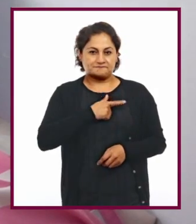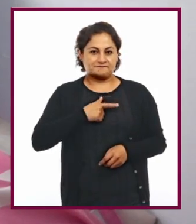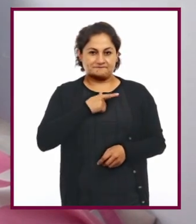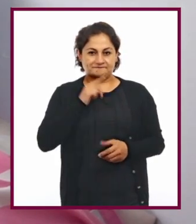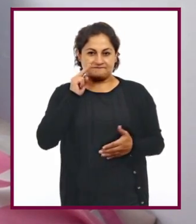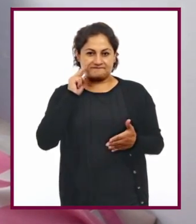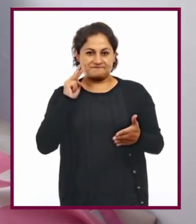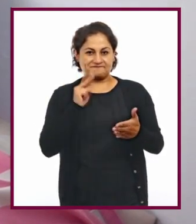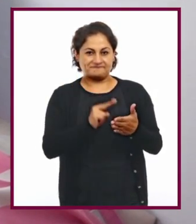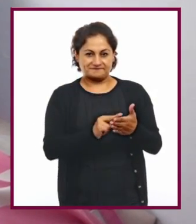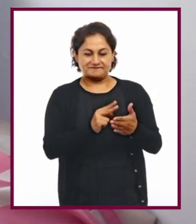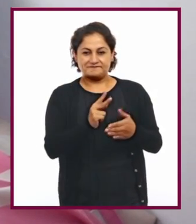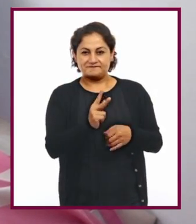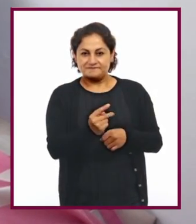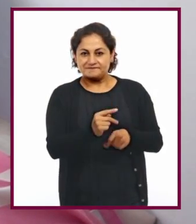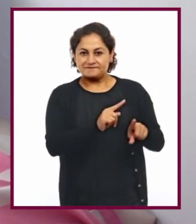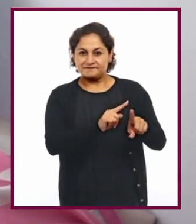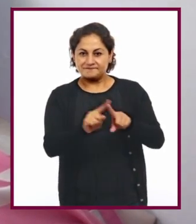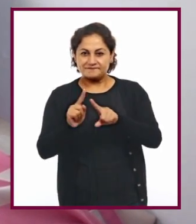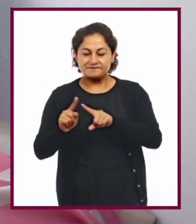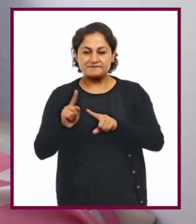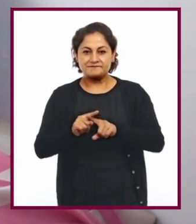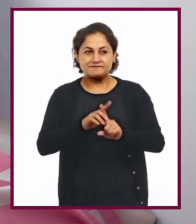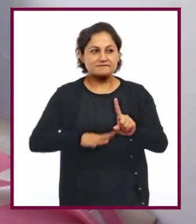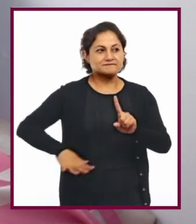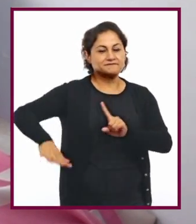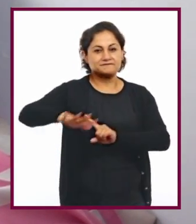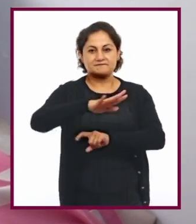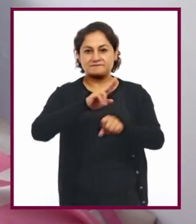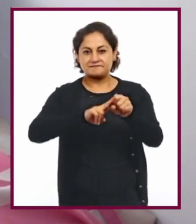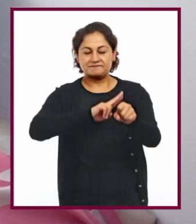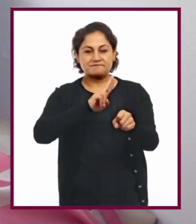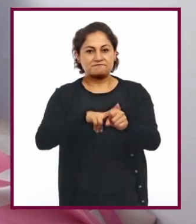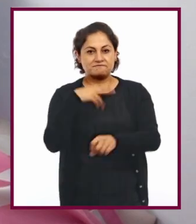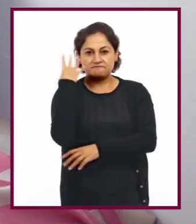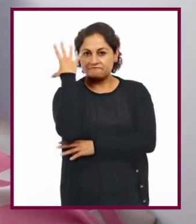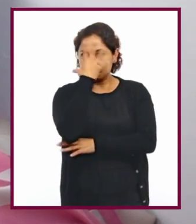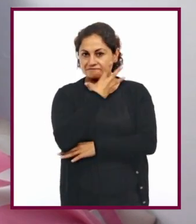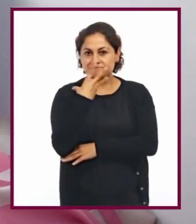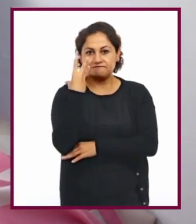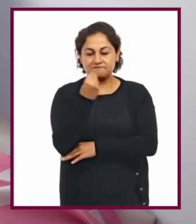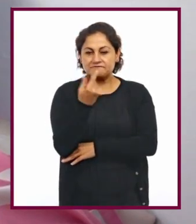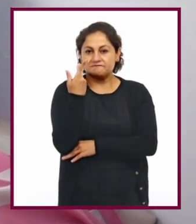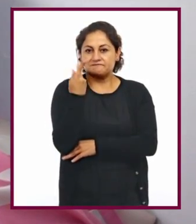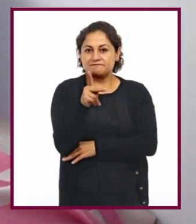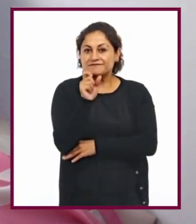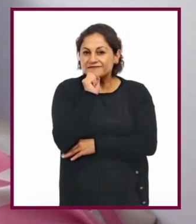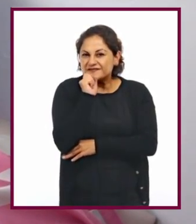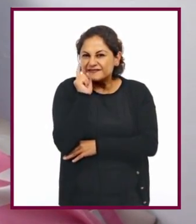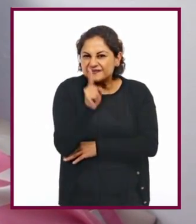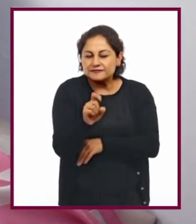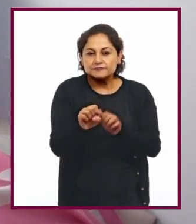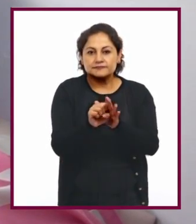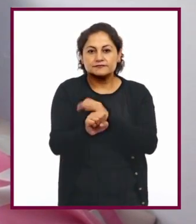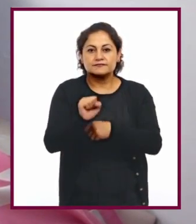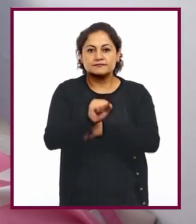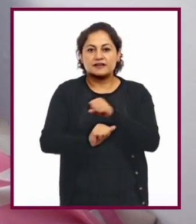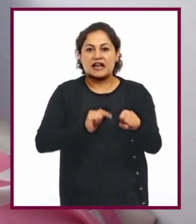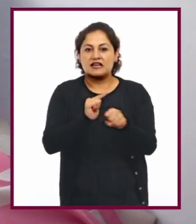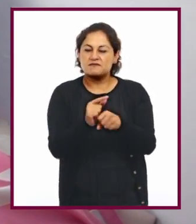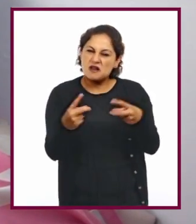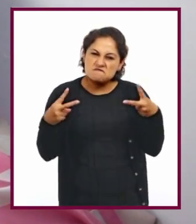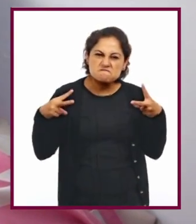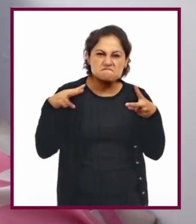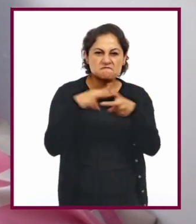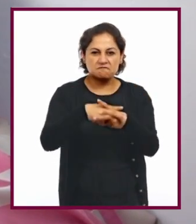Me encanta ver programas sobre la vida salvaje. La naturaleza es sorprendente. Me asombra su belleza, pero también su brutalidad. Cuando los animales